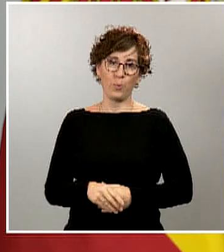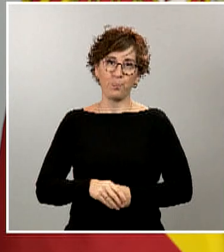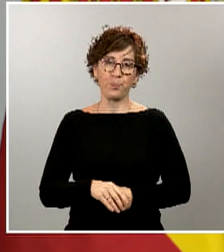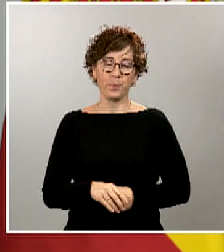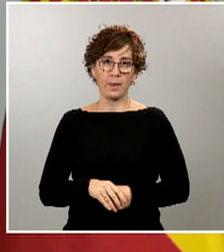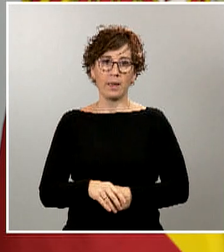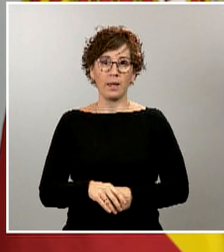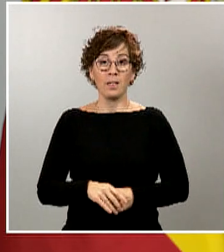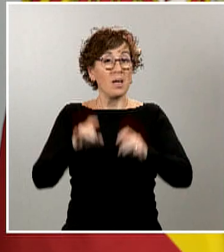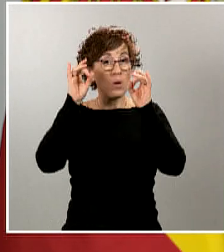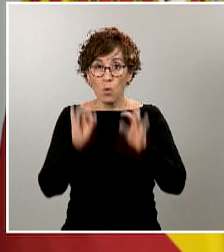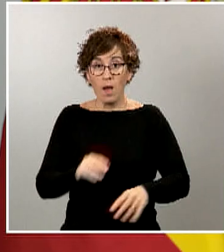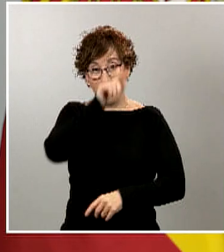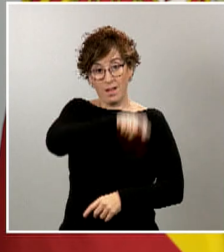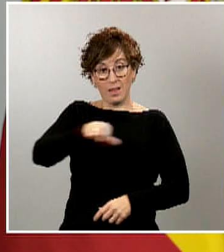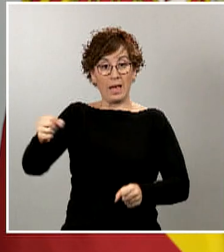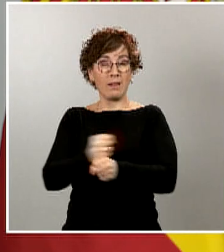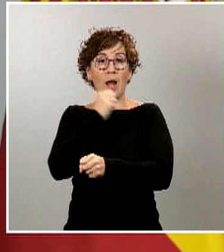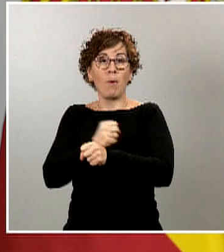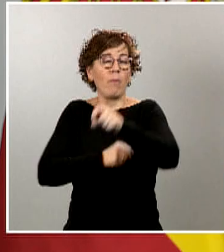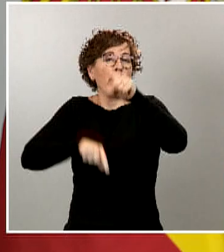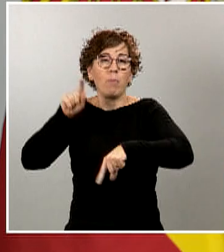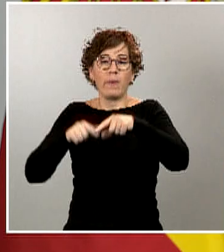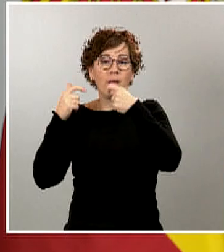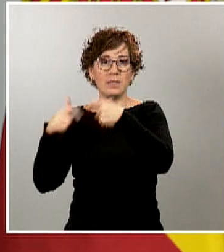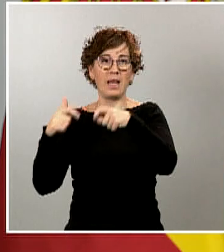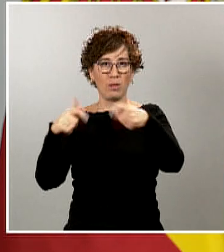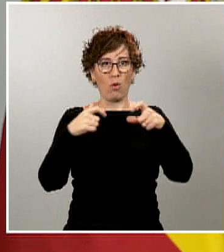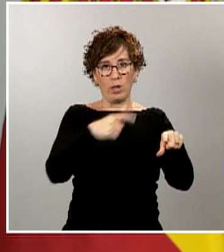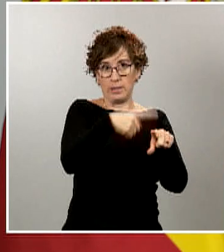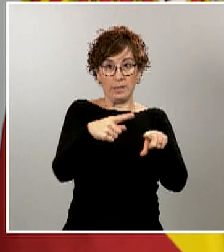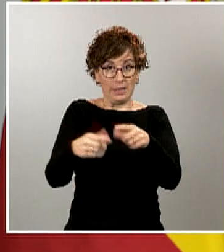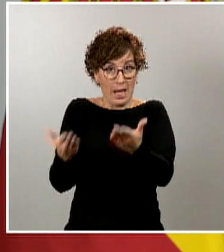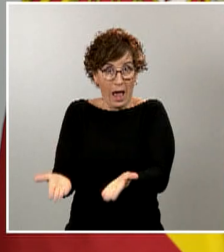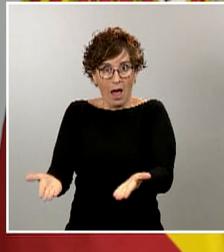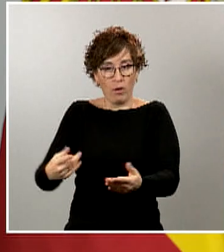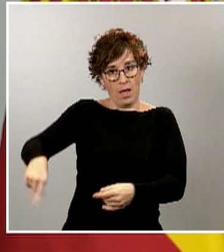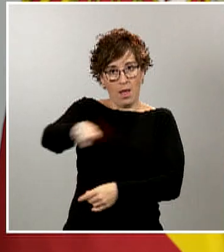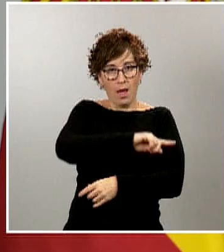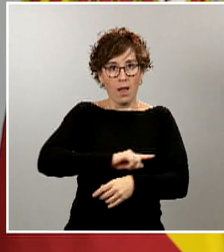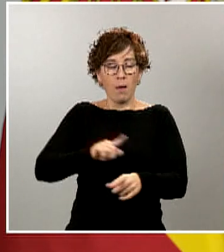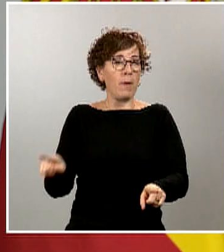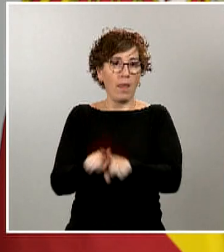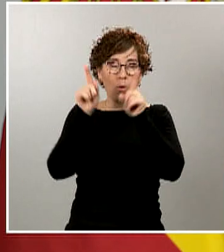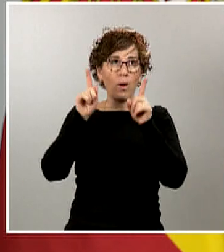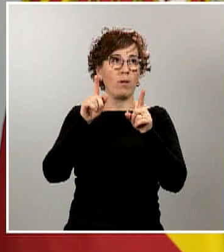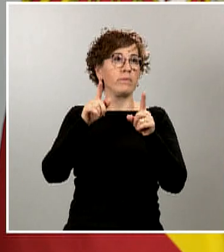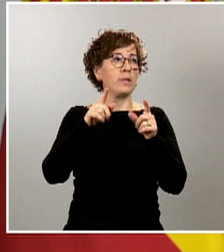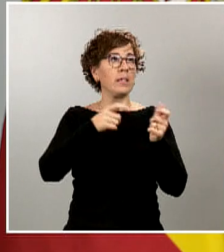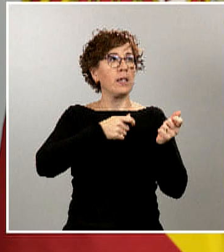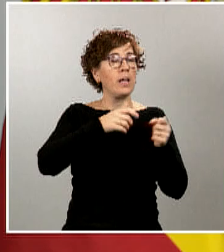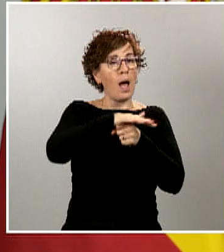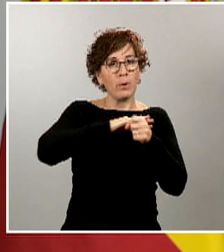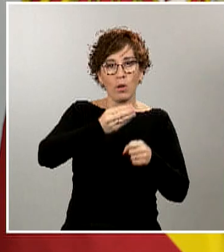los trabajadores que en los distintos sectores están en este momento, tanto en el ámbito de la alimentación como en el ámbito